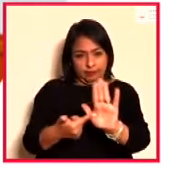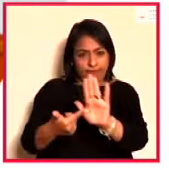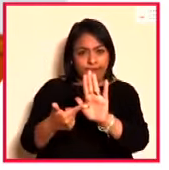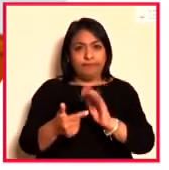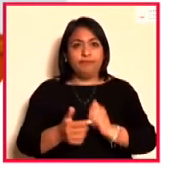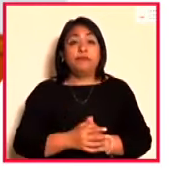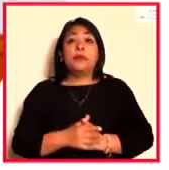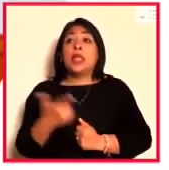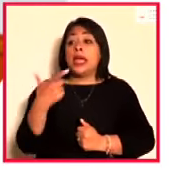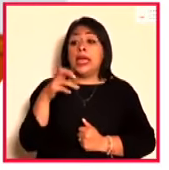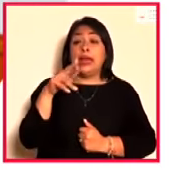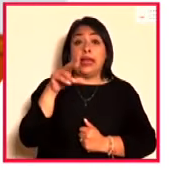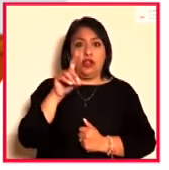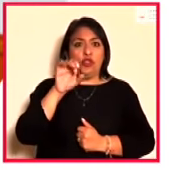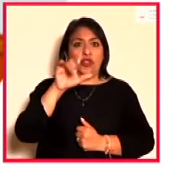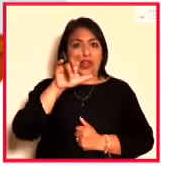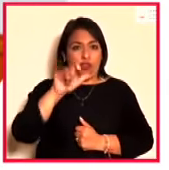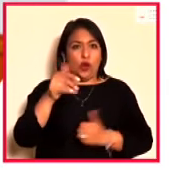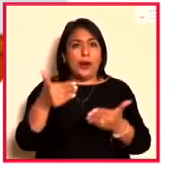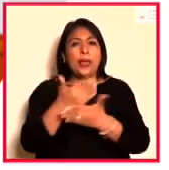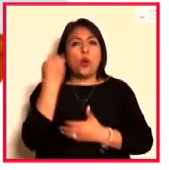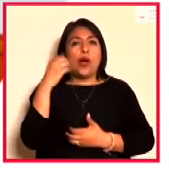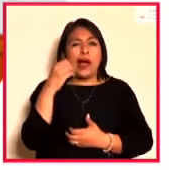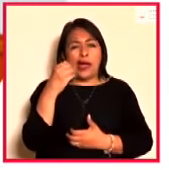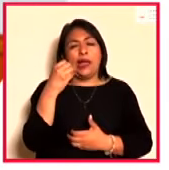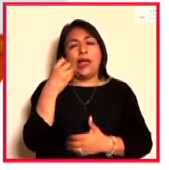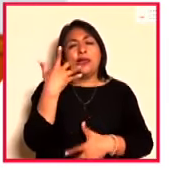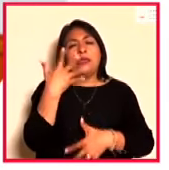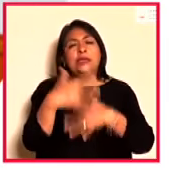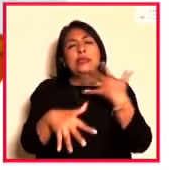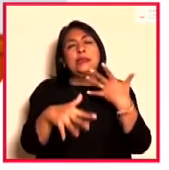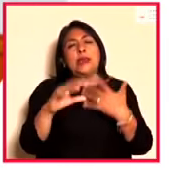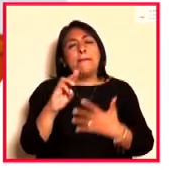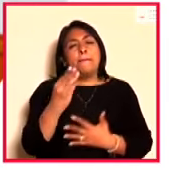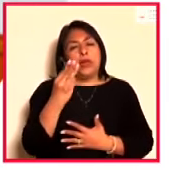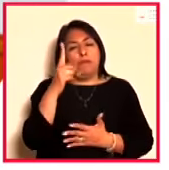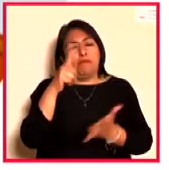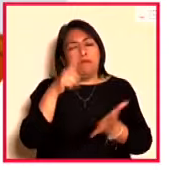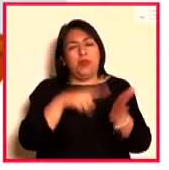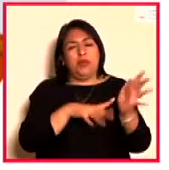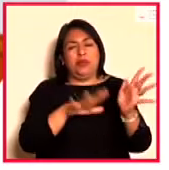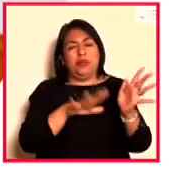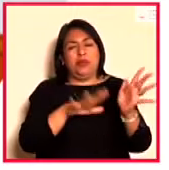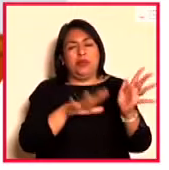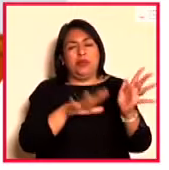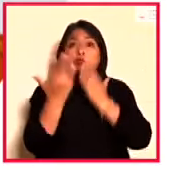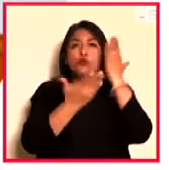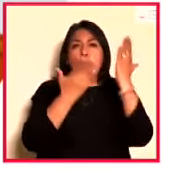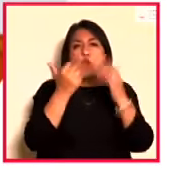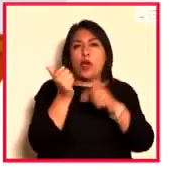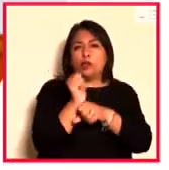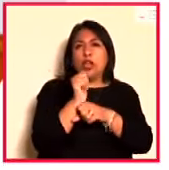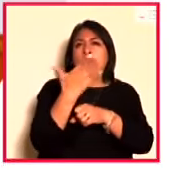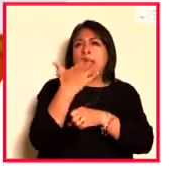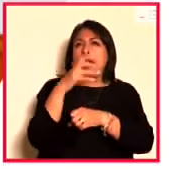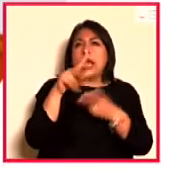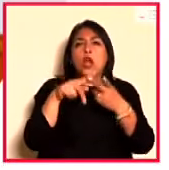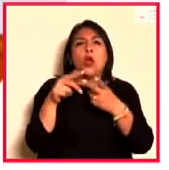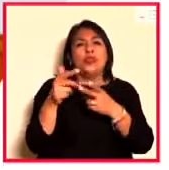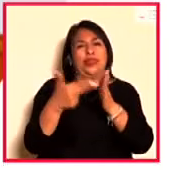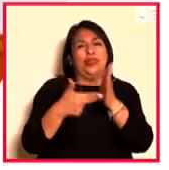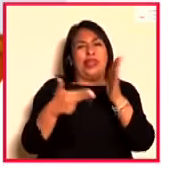Gerardo de la Torre nació en Oaxaca el 15 de marzo de 1938. Realizó estudios de actuación con Carlos Ancira y participó en el taller literario de Juan